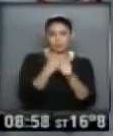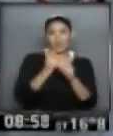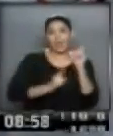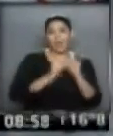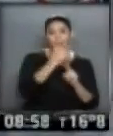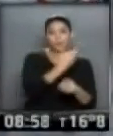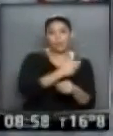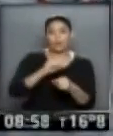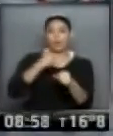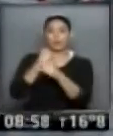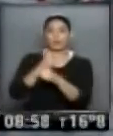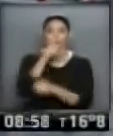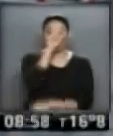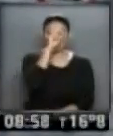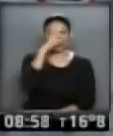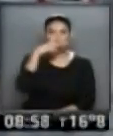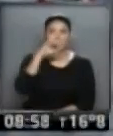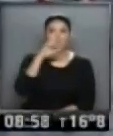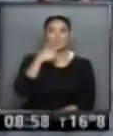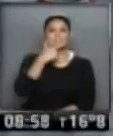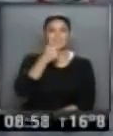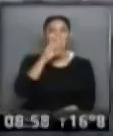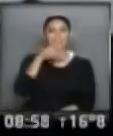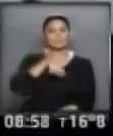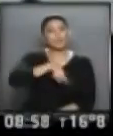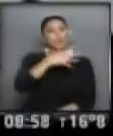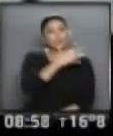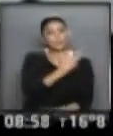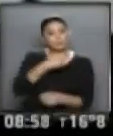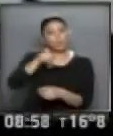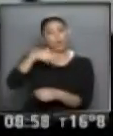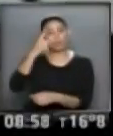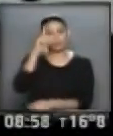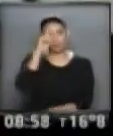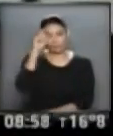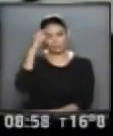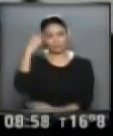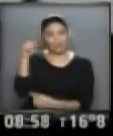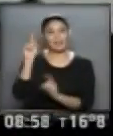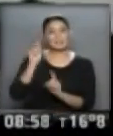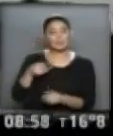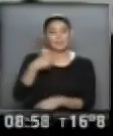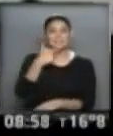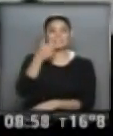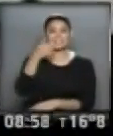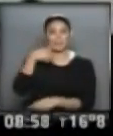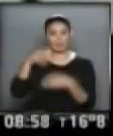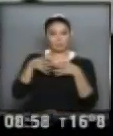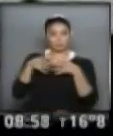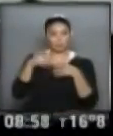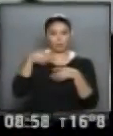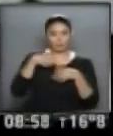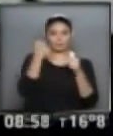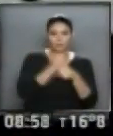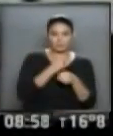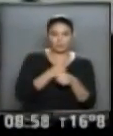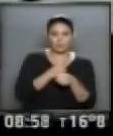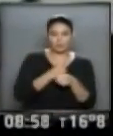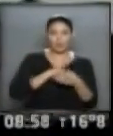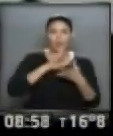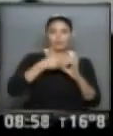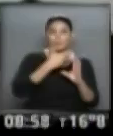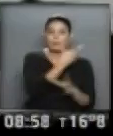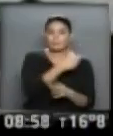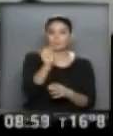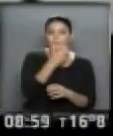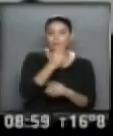al Hospital Posada, a otros hospitales de la zona, incluso está trabajando también el SAME, y el operativo de traslado de las personas